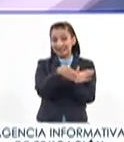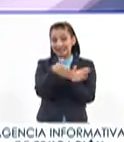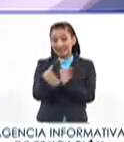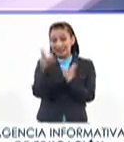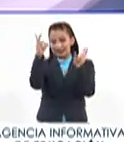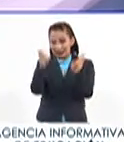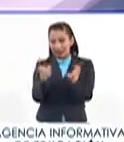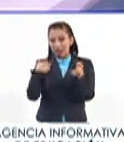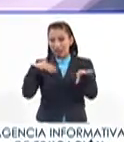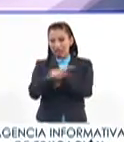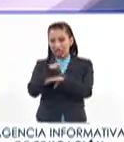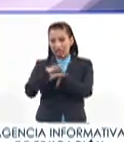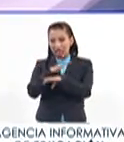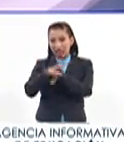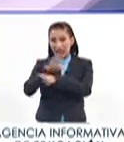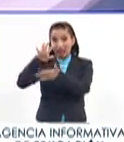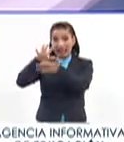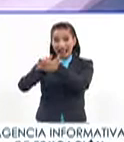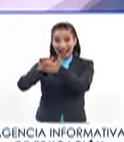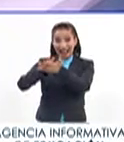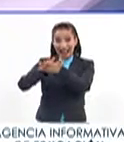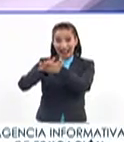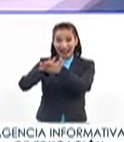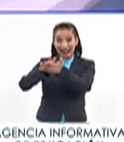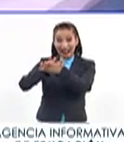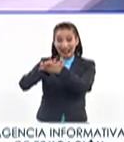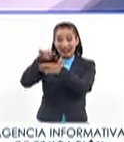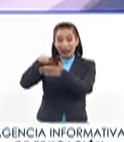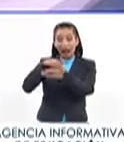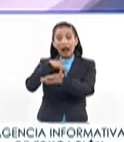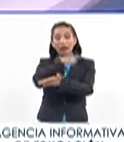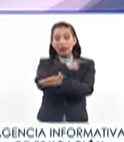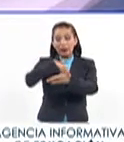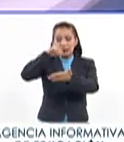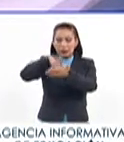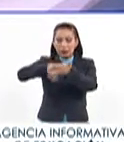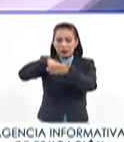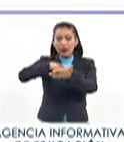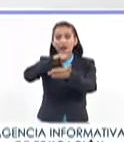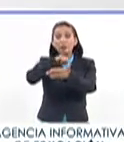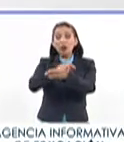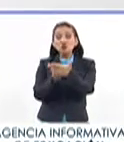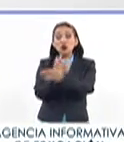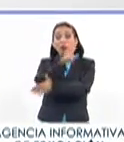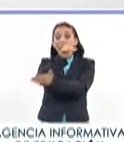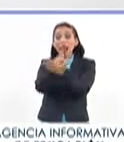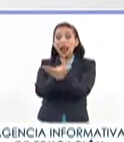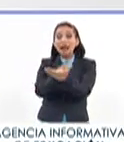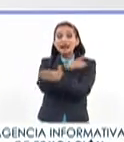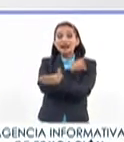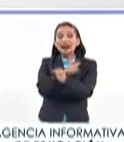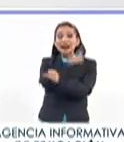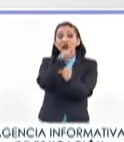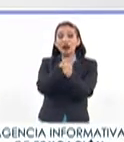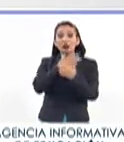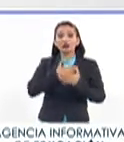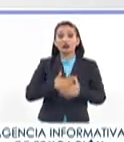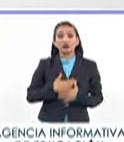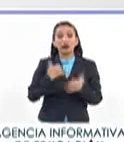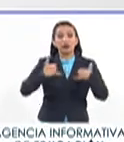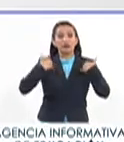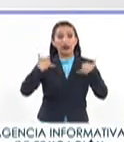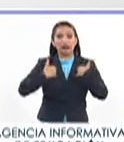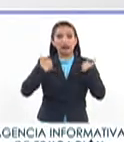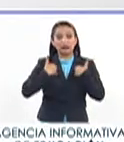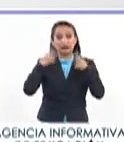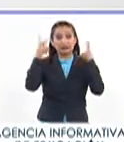todo el asunto de la reforma penal en México, se ajustó, se realizó también una nueva ley que es la Ley Nacional de Justicia de